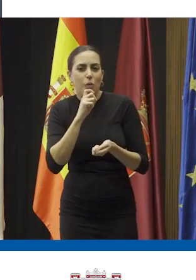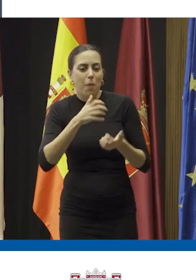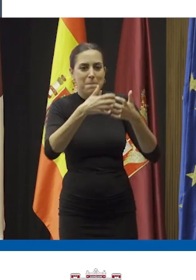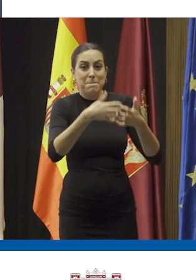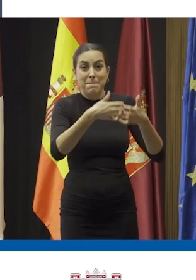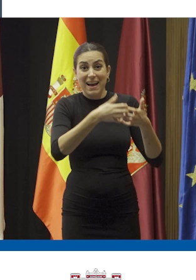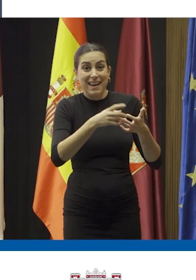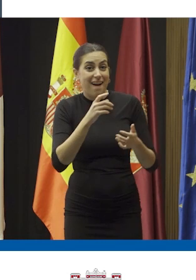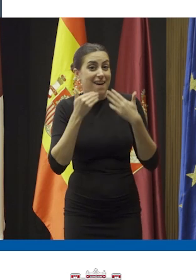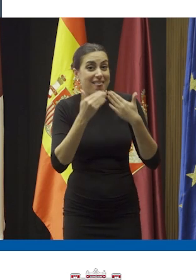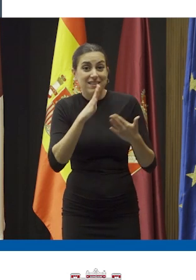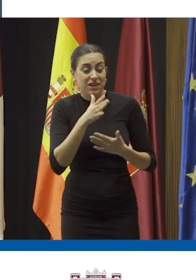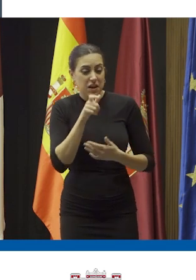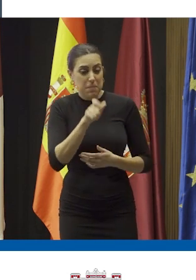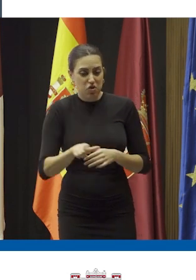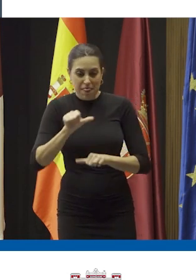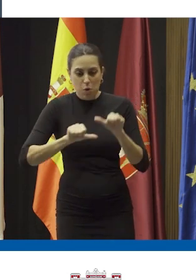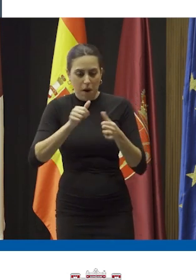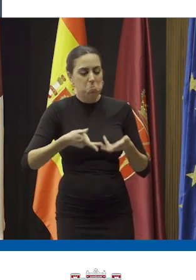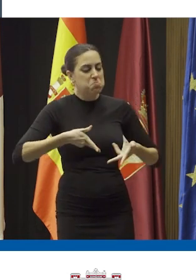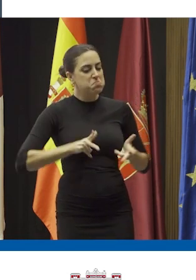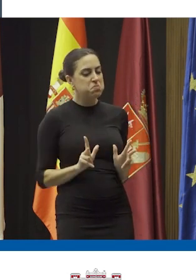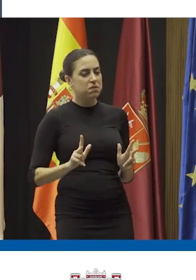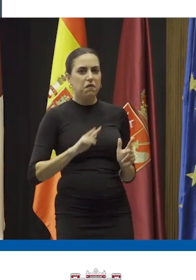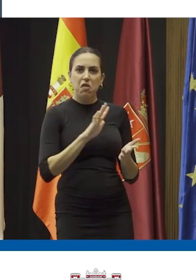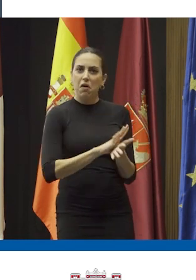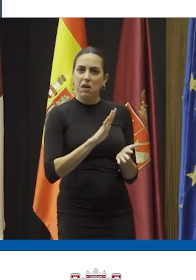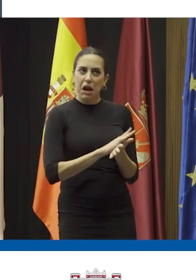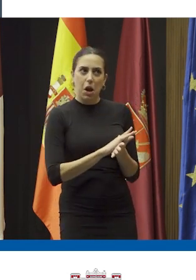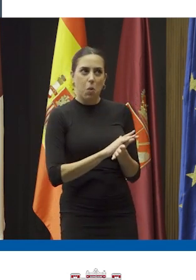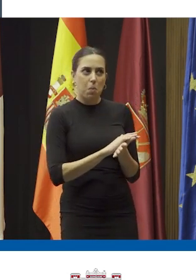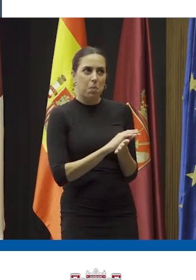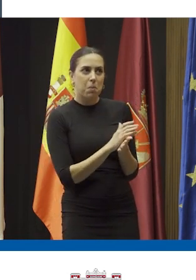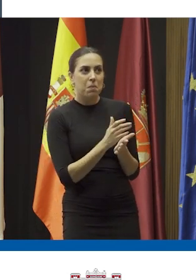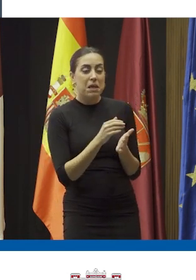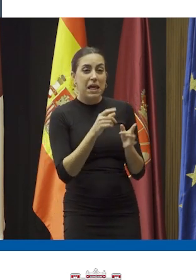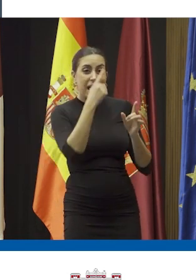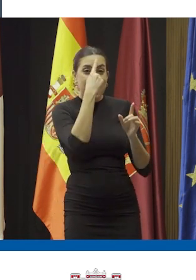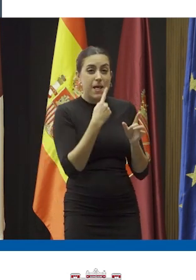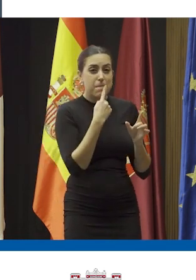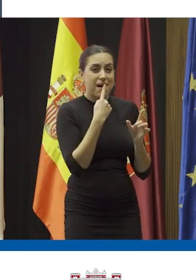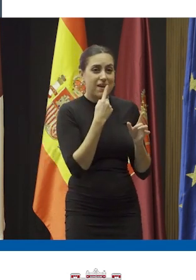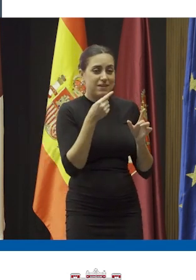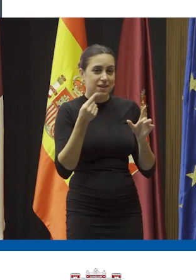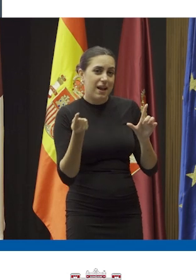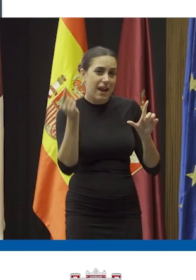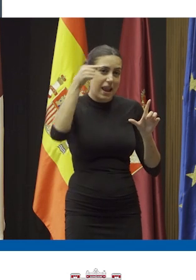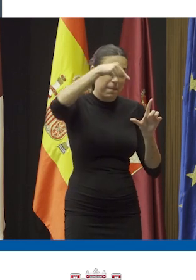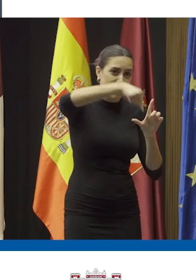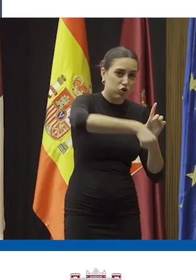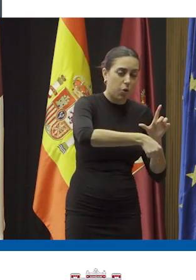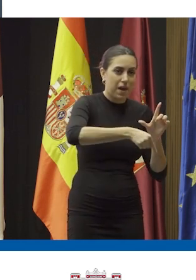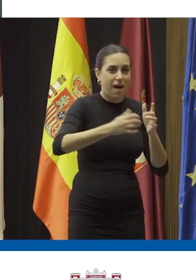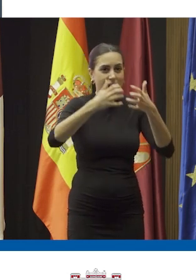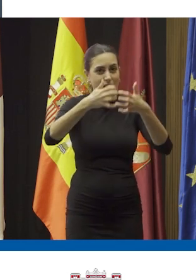el cirujano está sentado tranquilamente, allá, le transmite las imágenes de la paroscopia y él transmite las órdenes